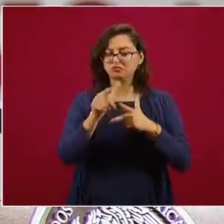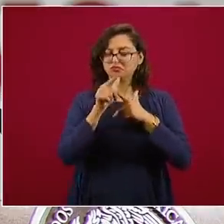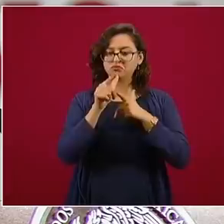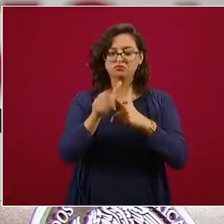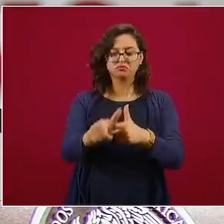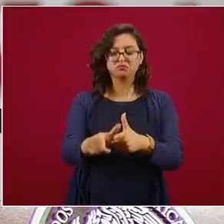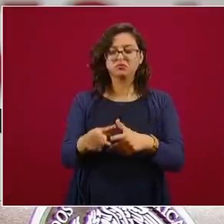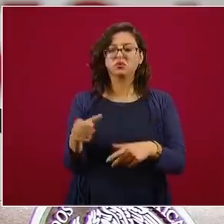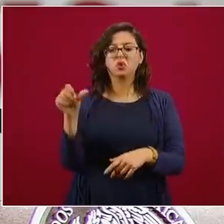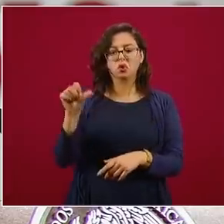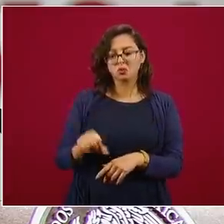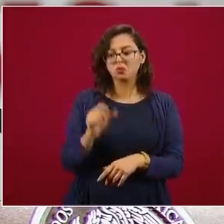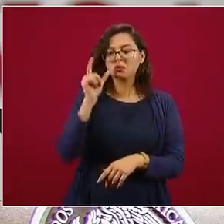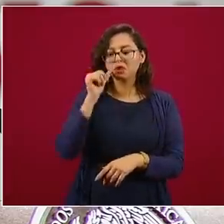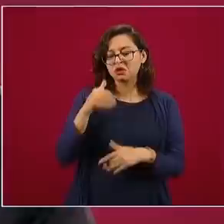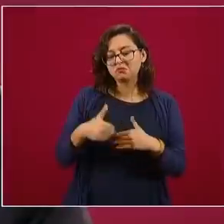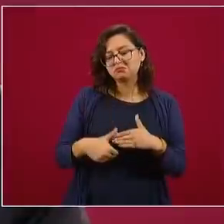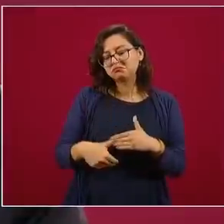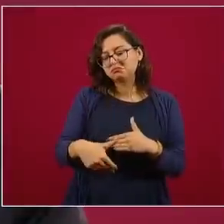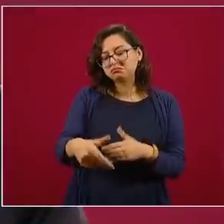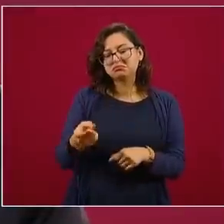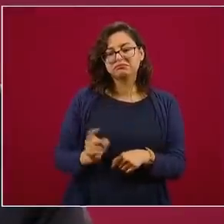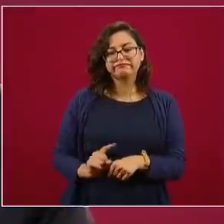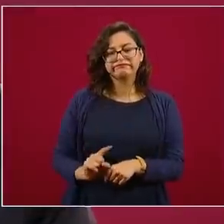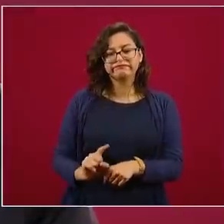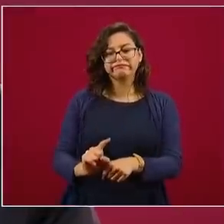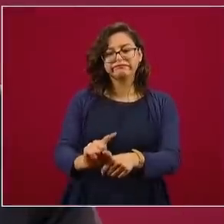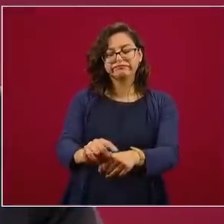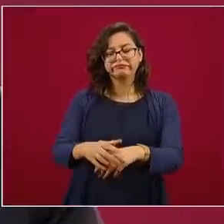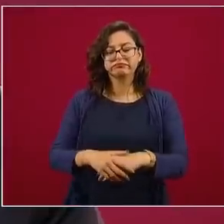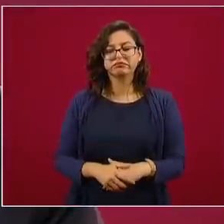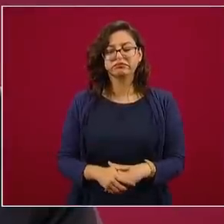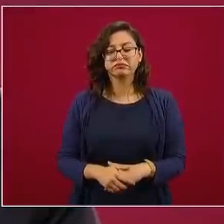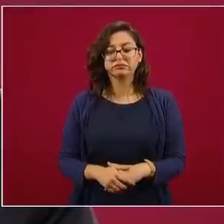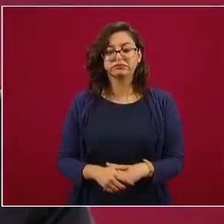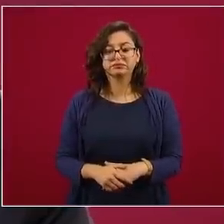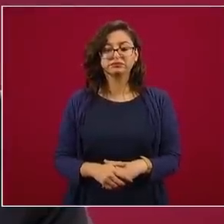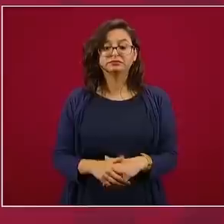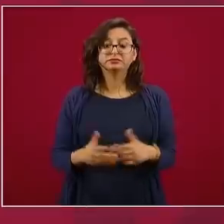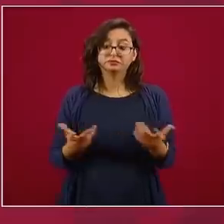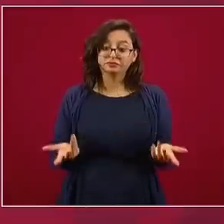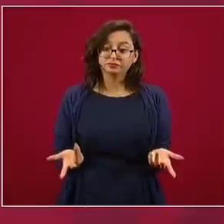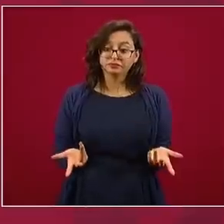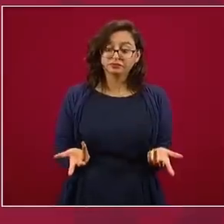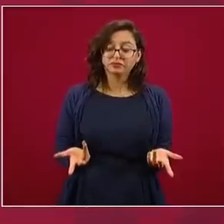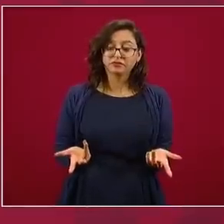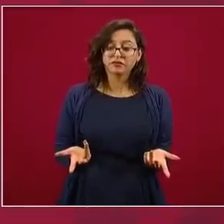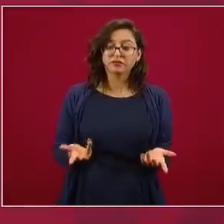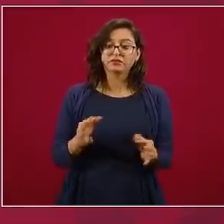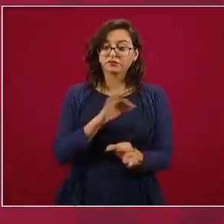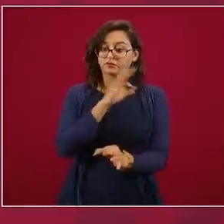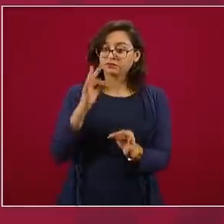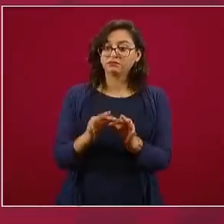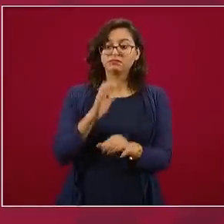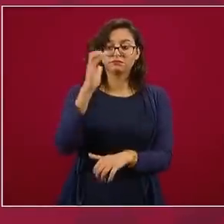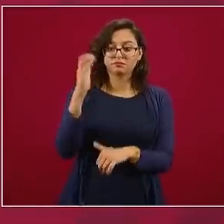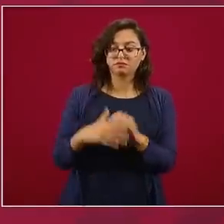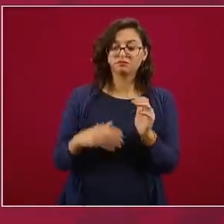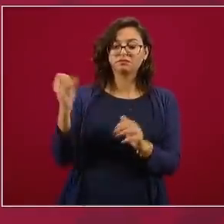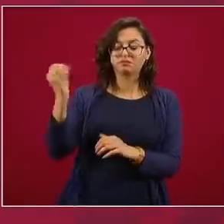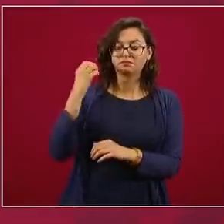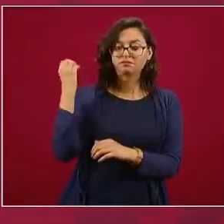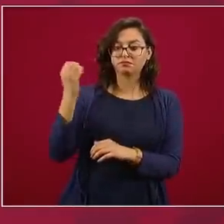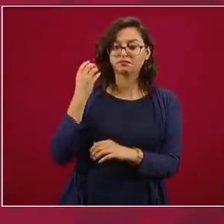hoy, mañana, todos estos días. Entonces, si les parece, concluimos la